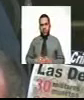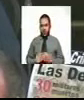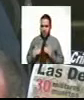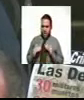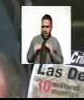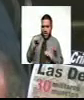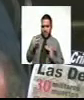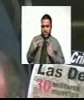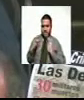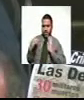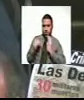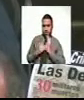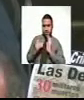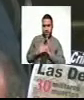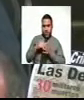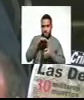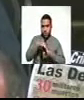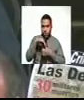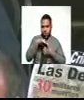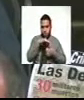de 300.000 votos.